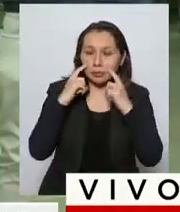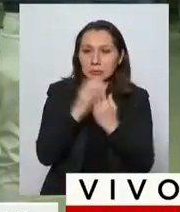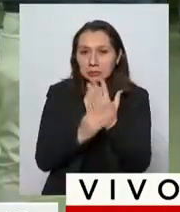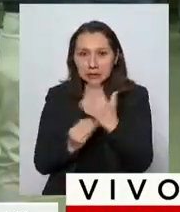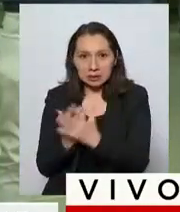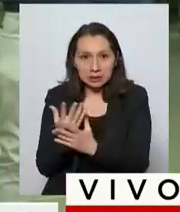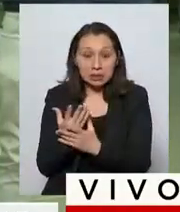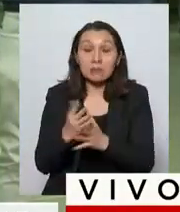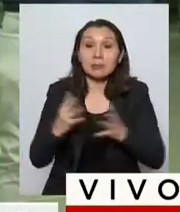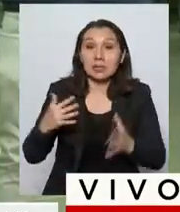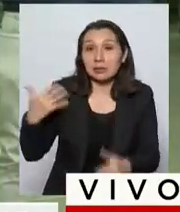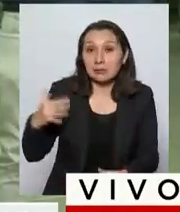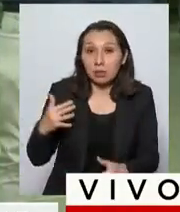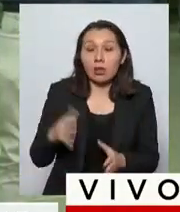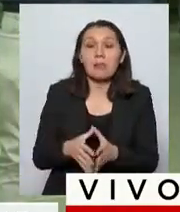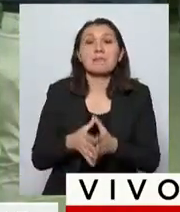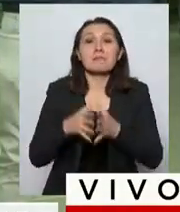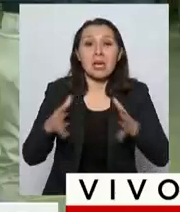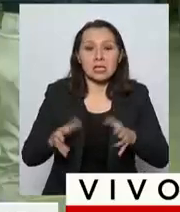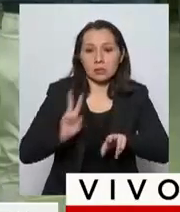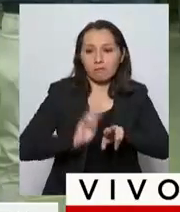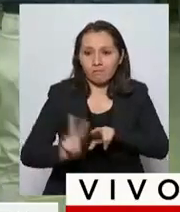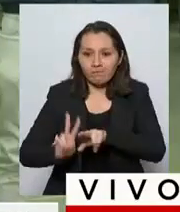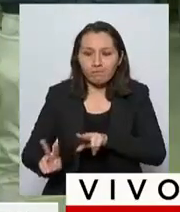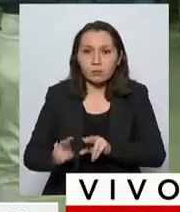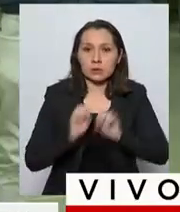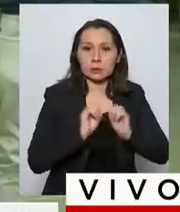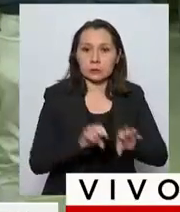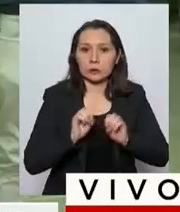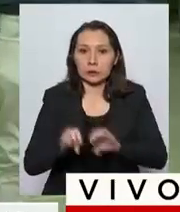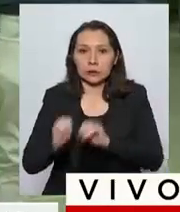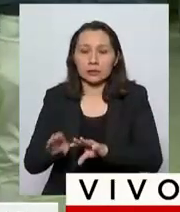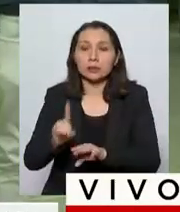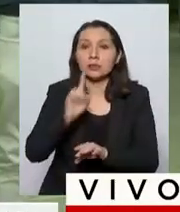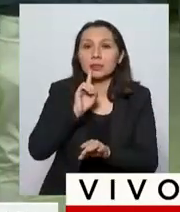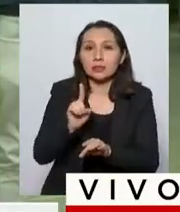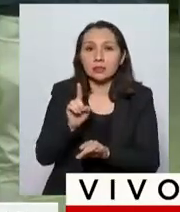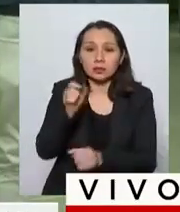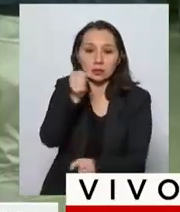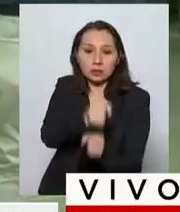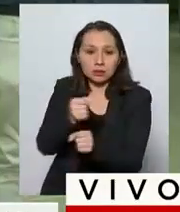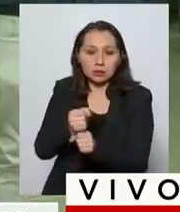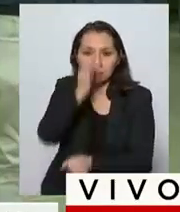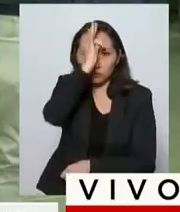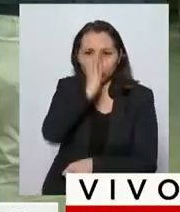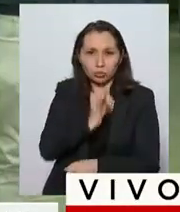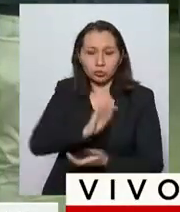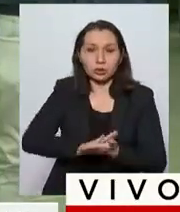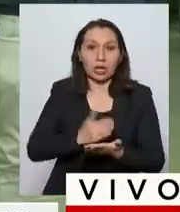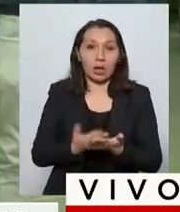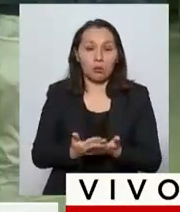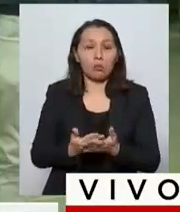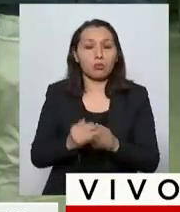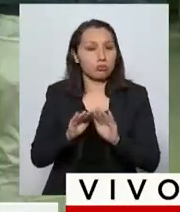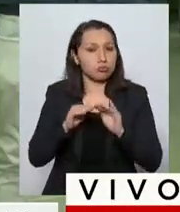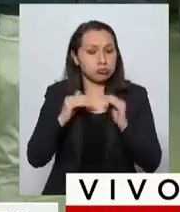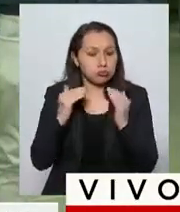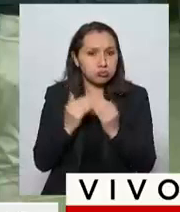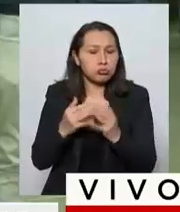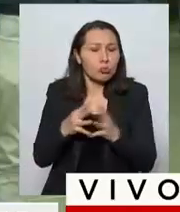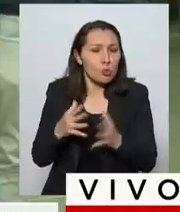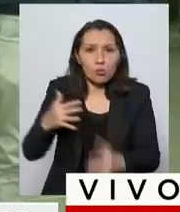importante, aumentando, preparando y capacitando a los trabajadores de la salud que son